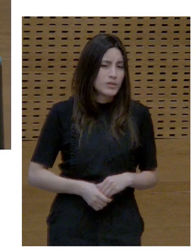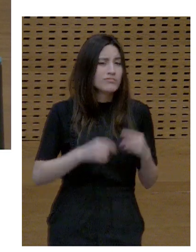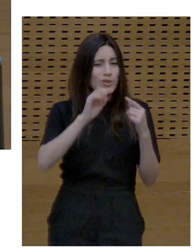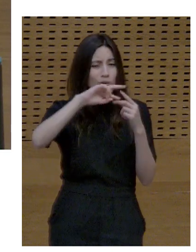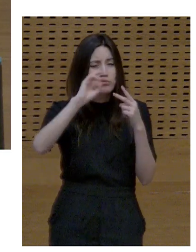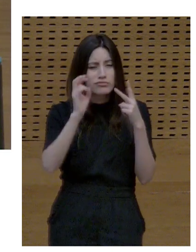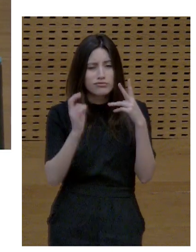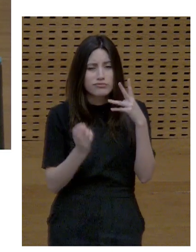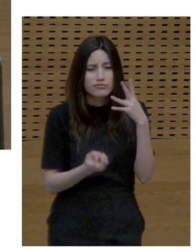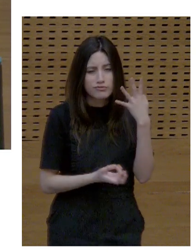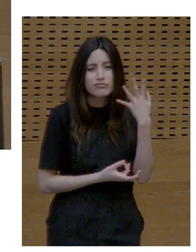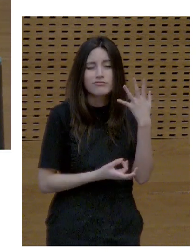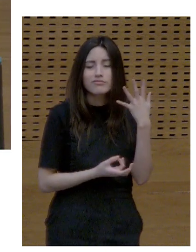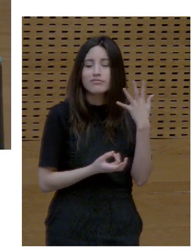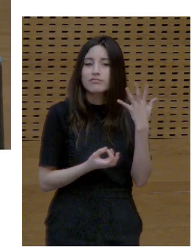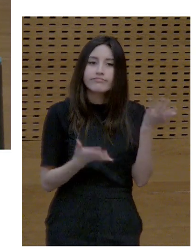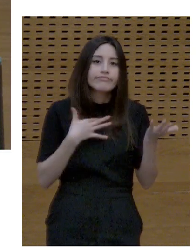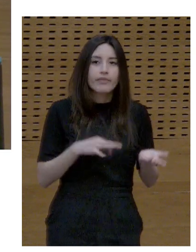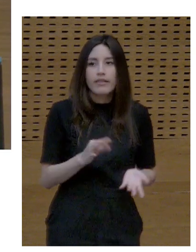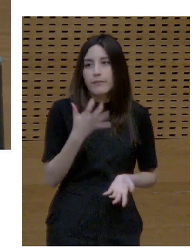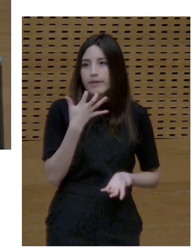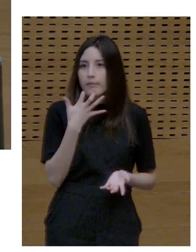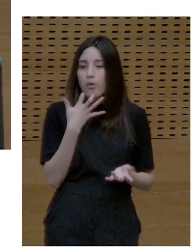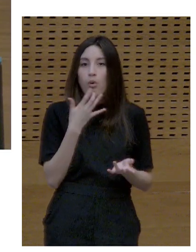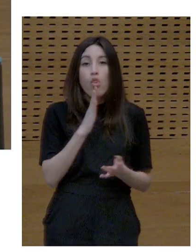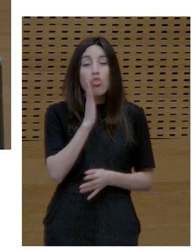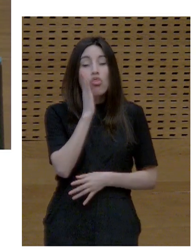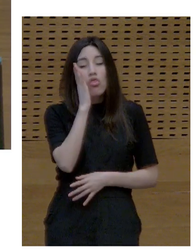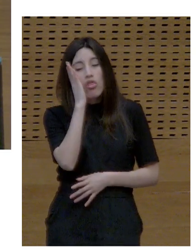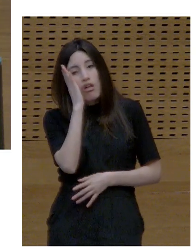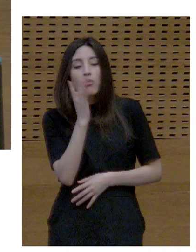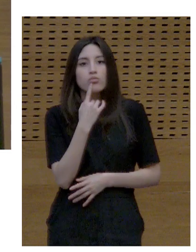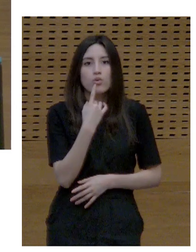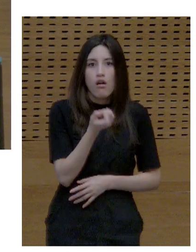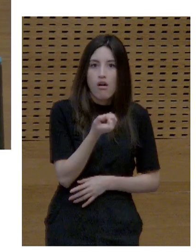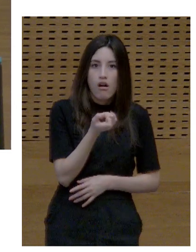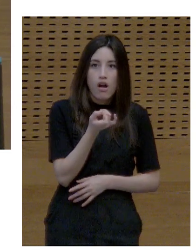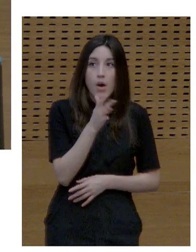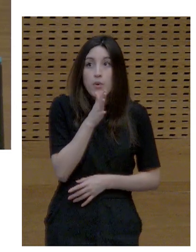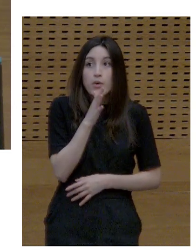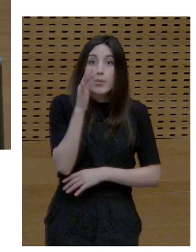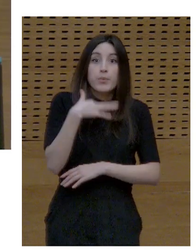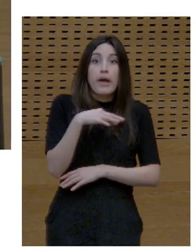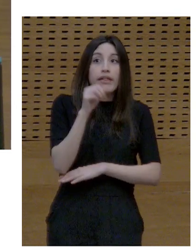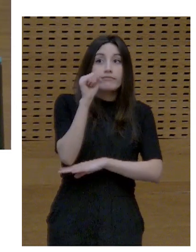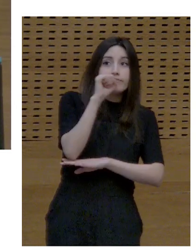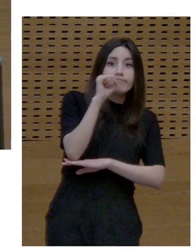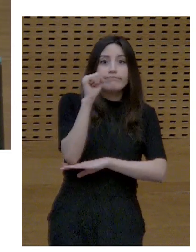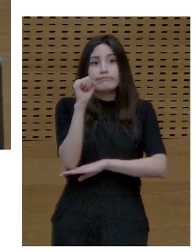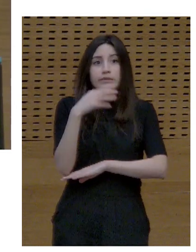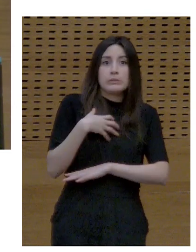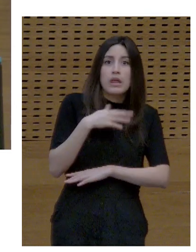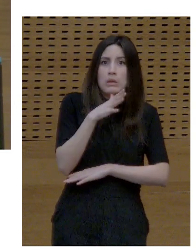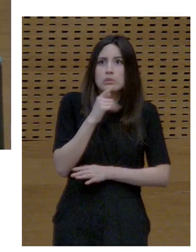como dices, puede ser una dificultad para conciliar el sueño, pues porque no se coge postura, por la rigidez o por